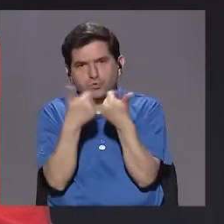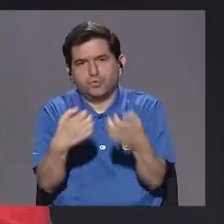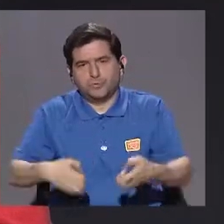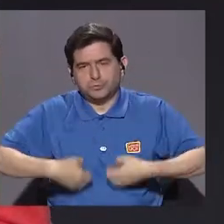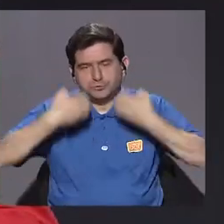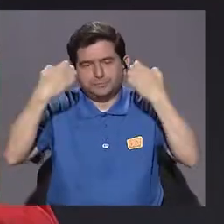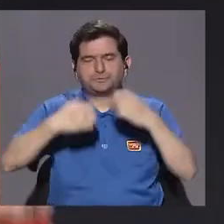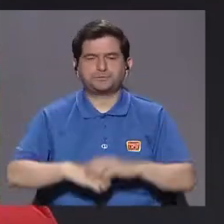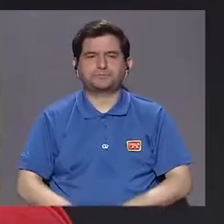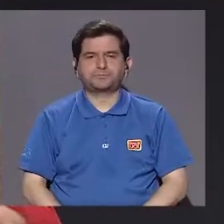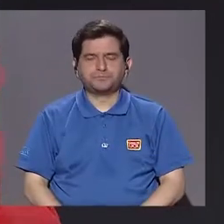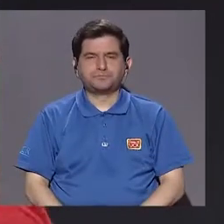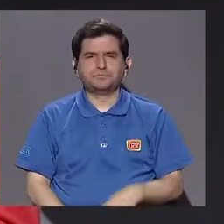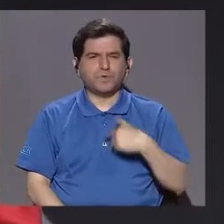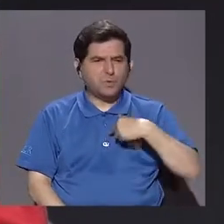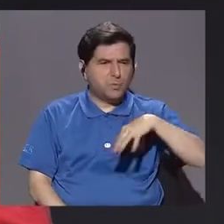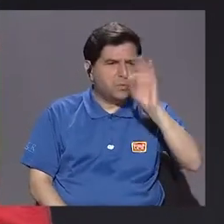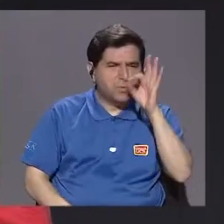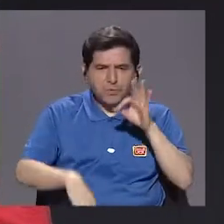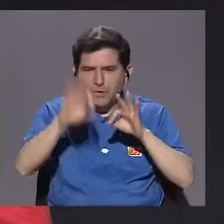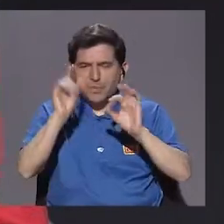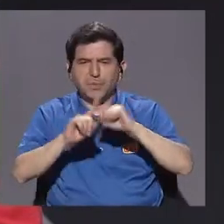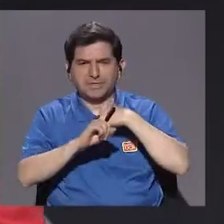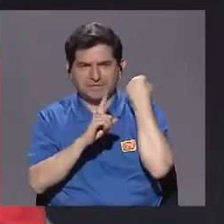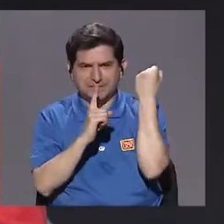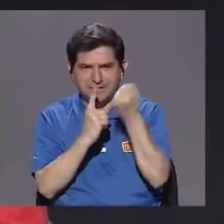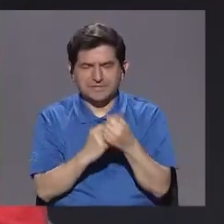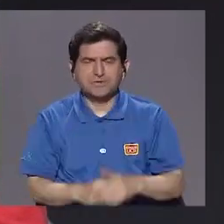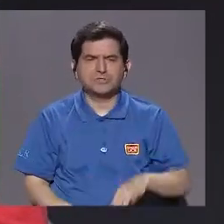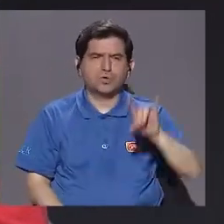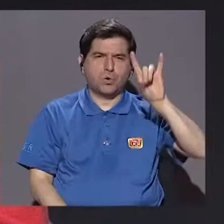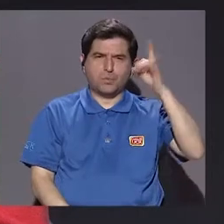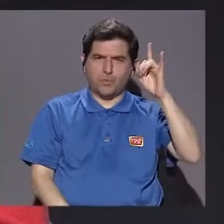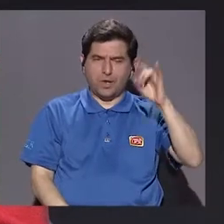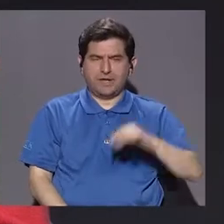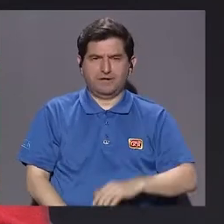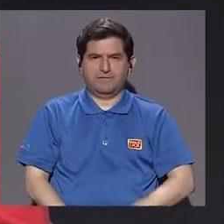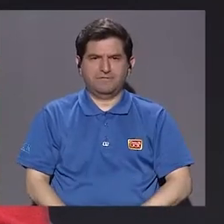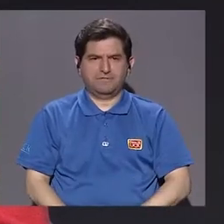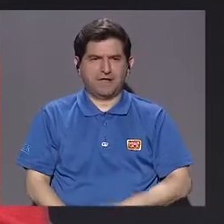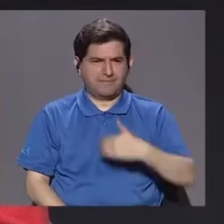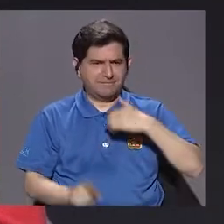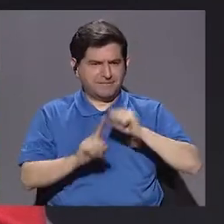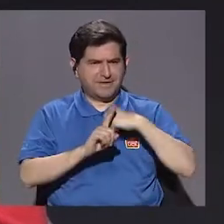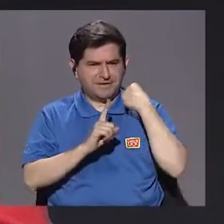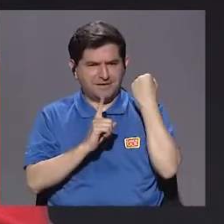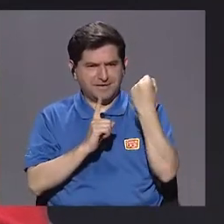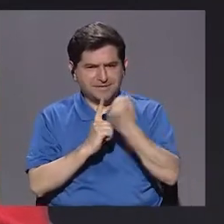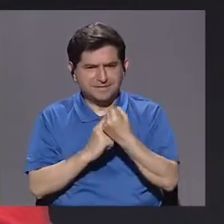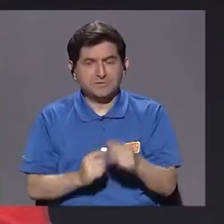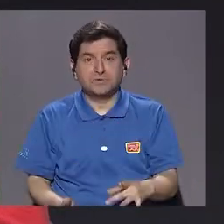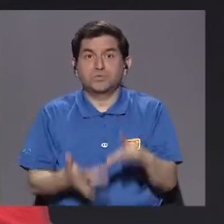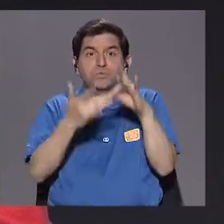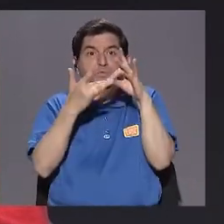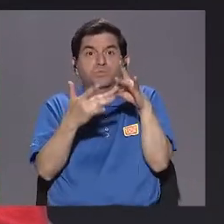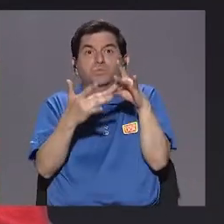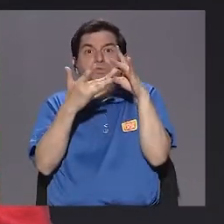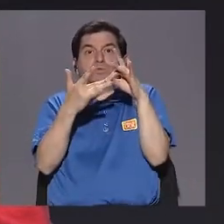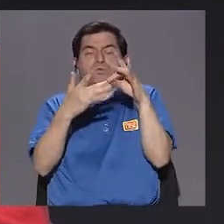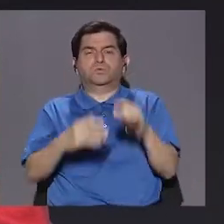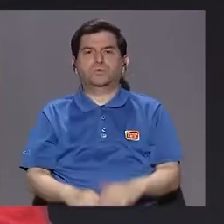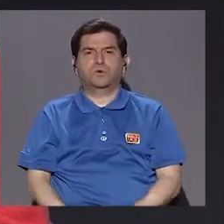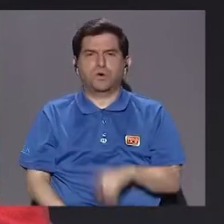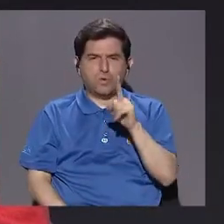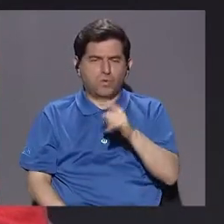entonces uno encuentra esas situaciones en bolivia incluso hubo situaciones excepcionales cuando incluso